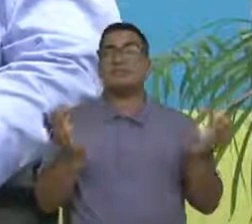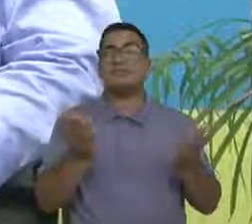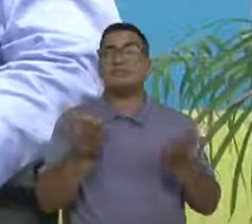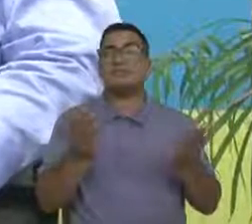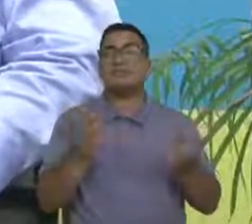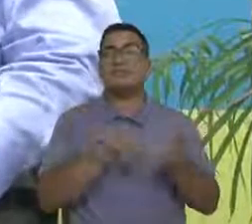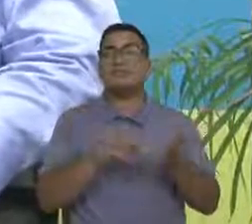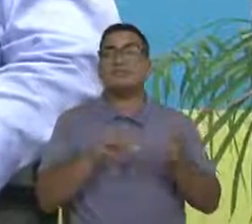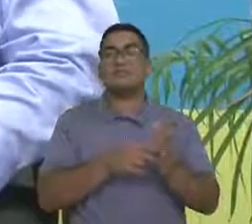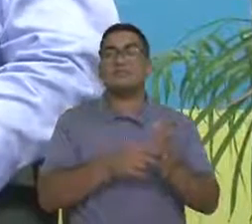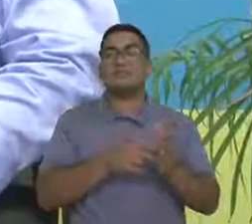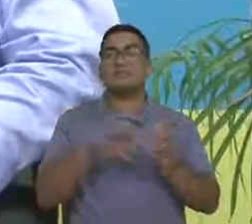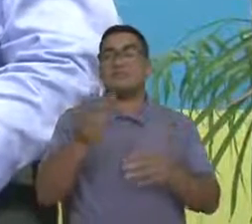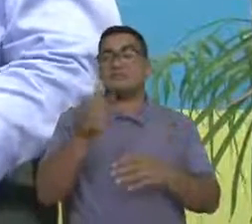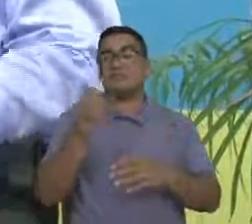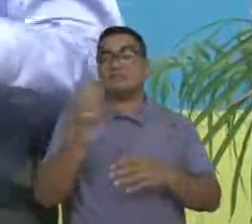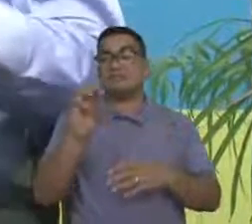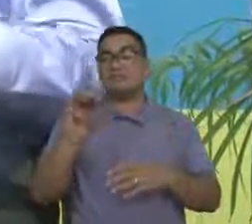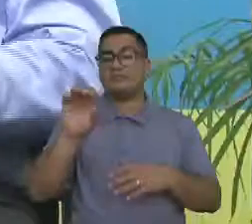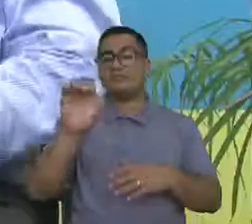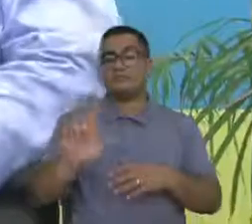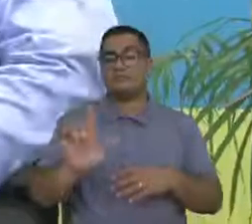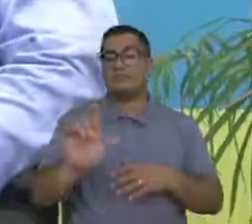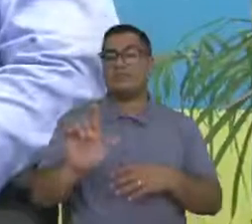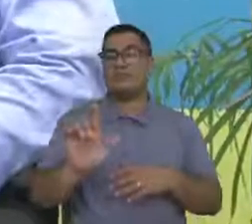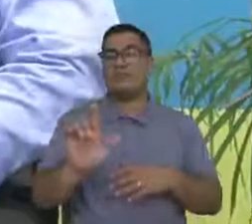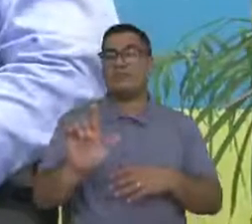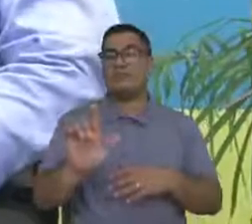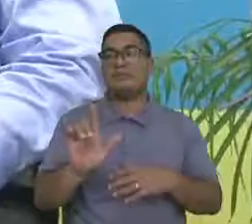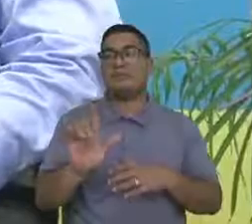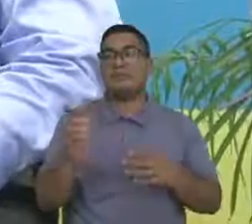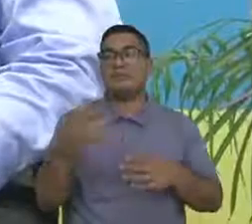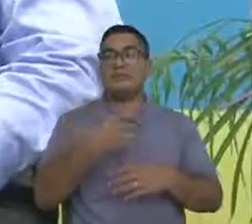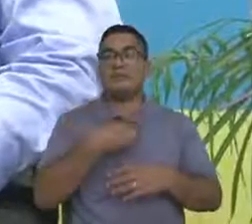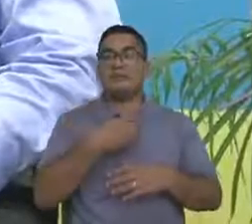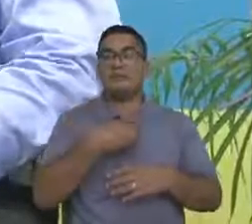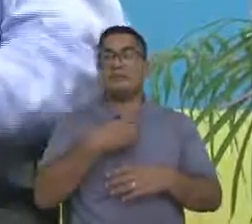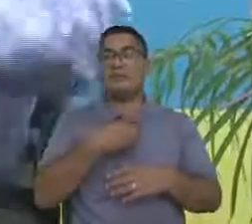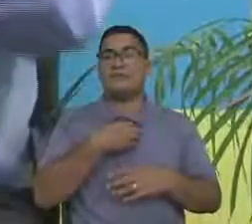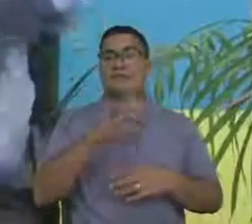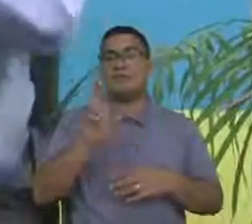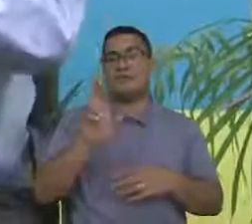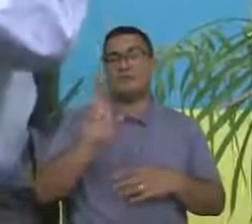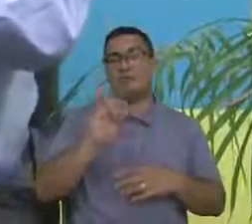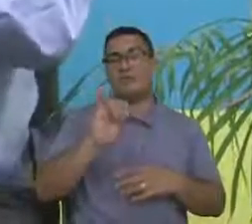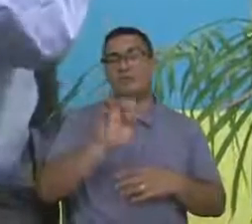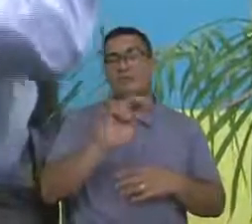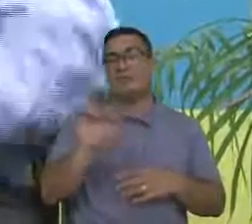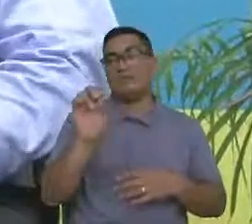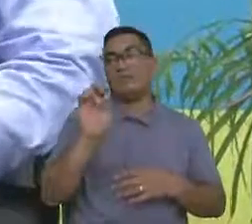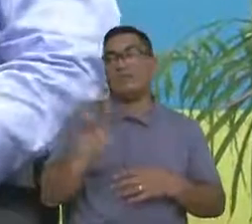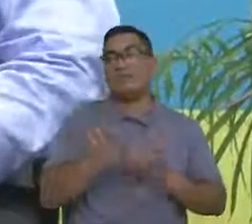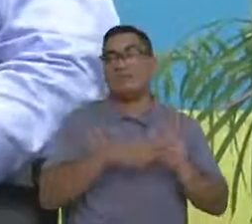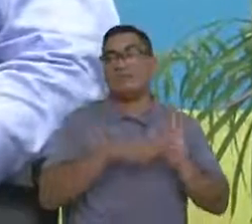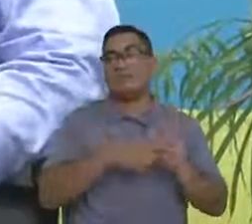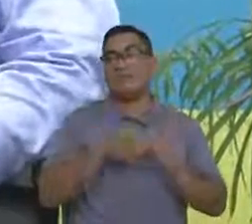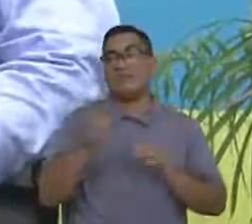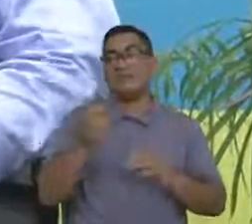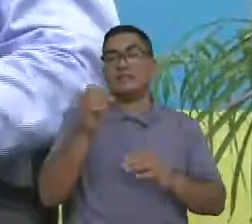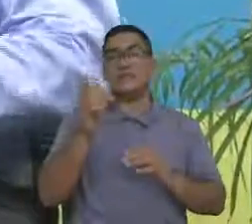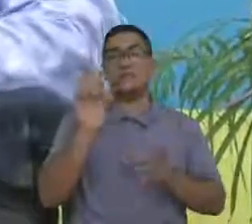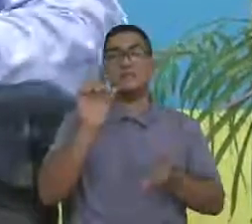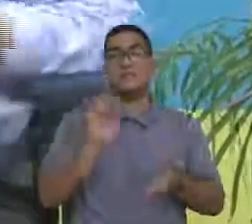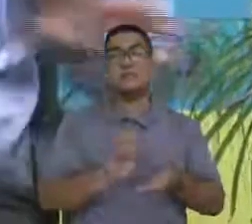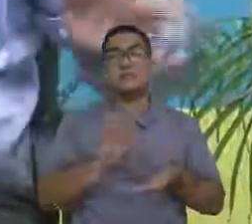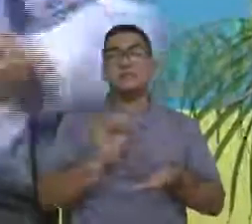de 60 ml, que es la unidad de medida de líquido, cuando nosotros tenemos por debajo de 60